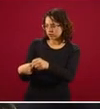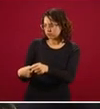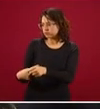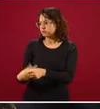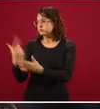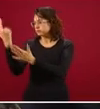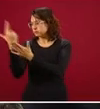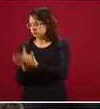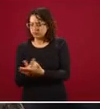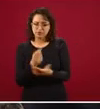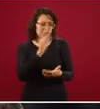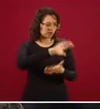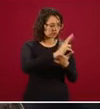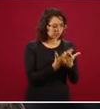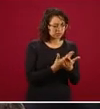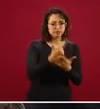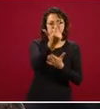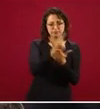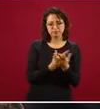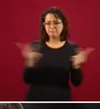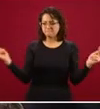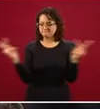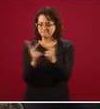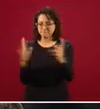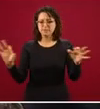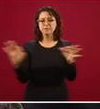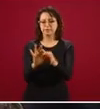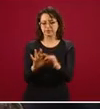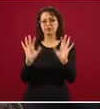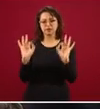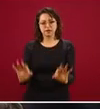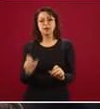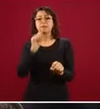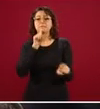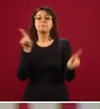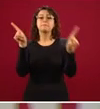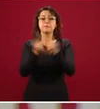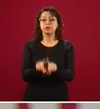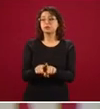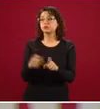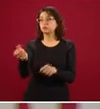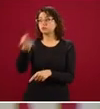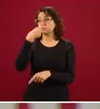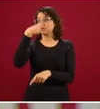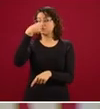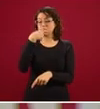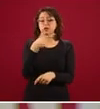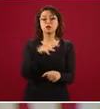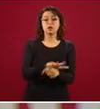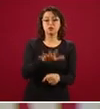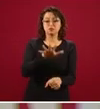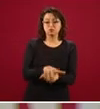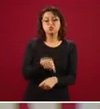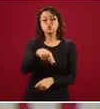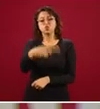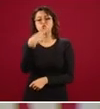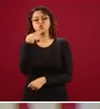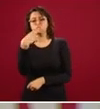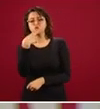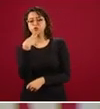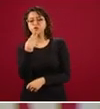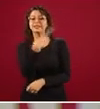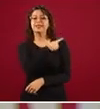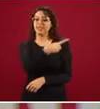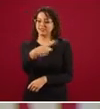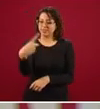prescripción y también un sistema integral de abastos que permite que los insumos se usen, los que están disponibles, que son los que